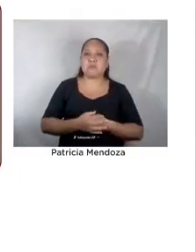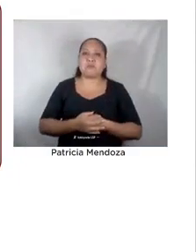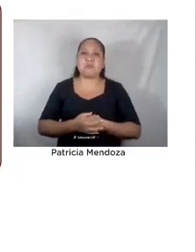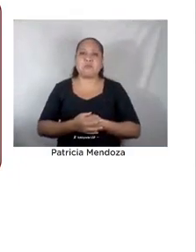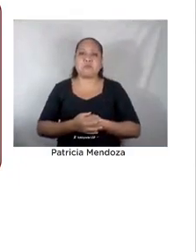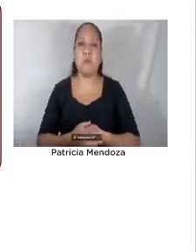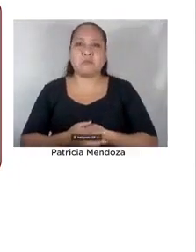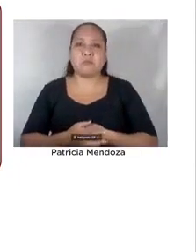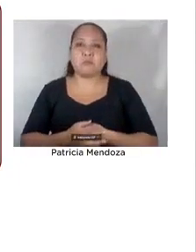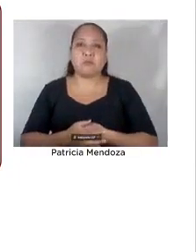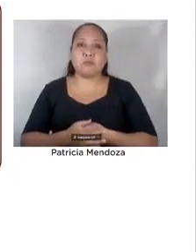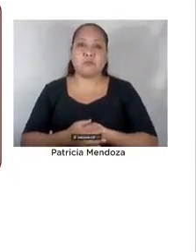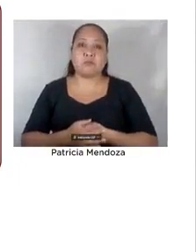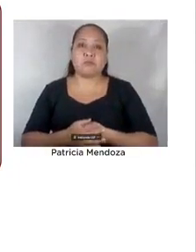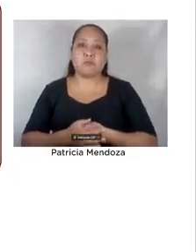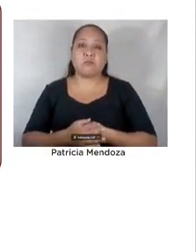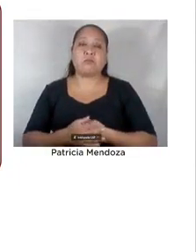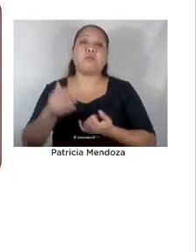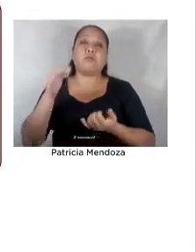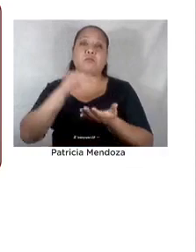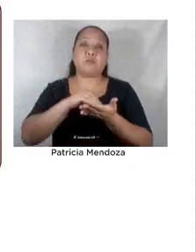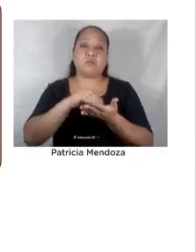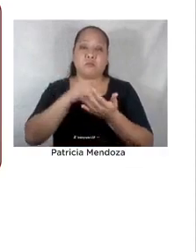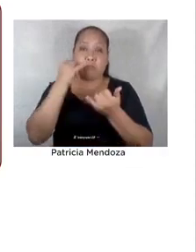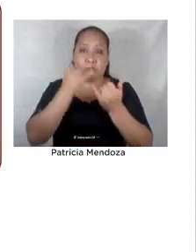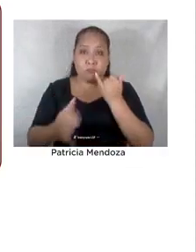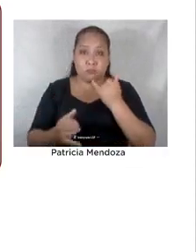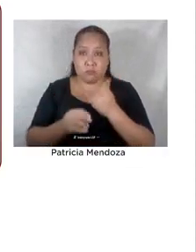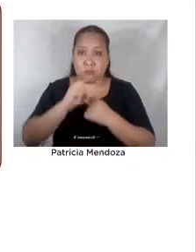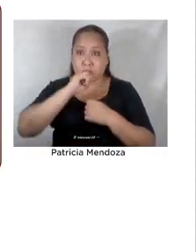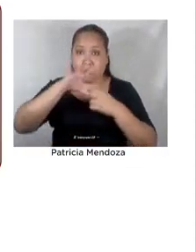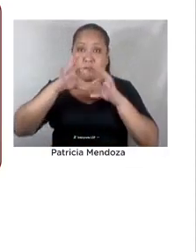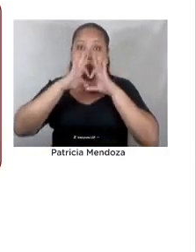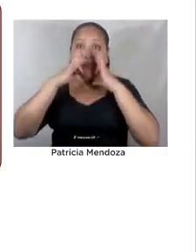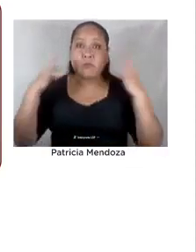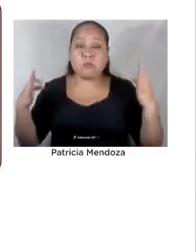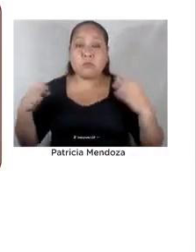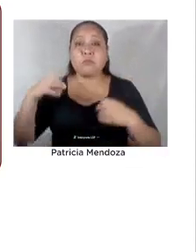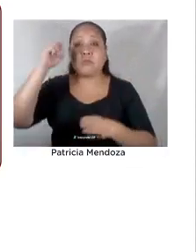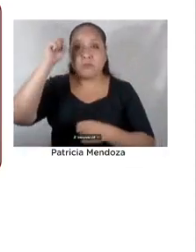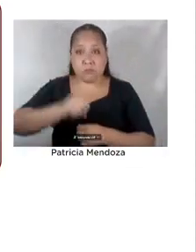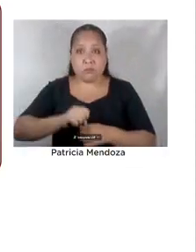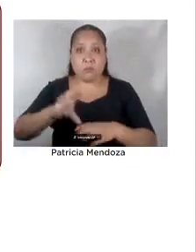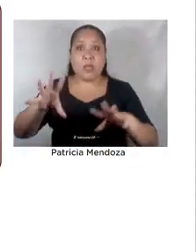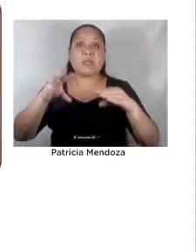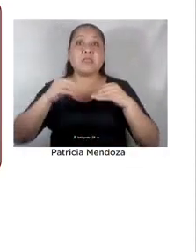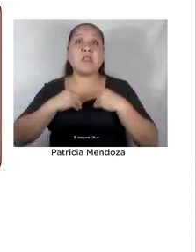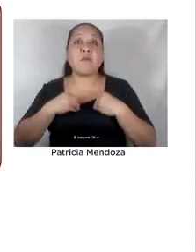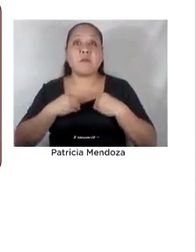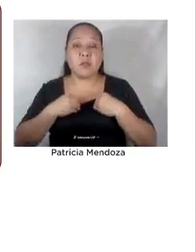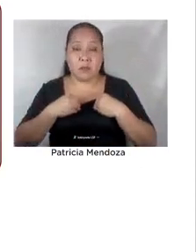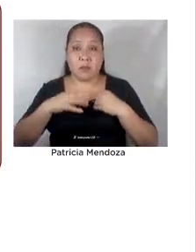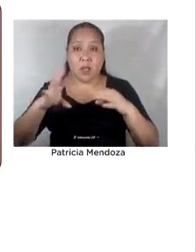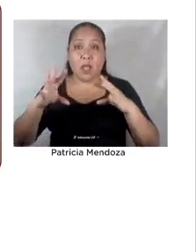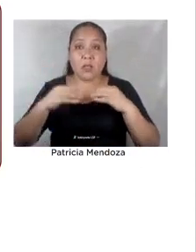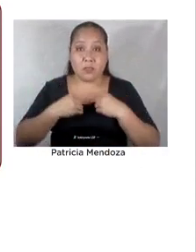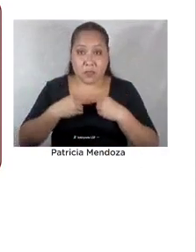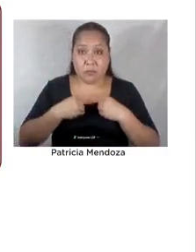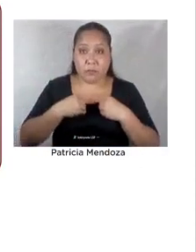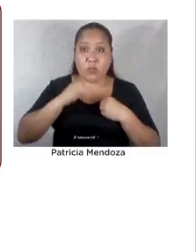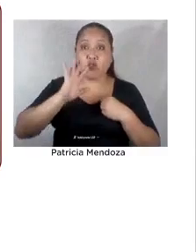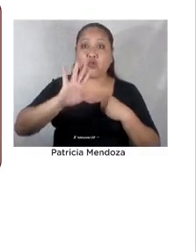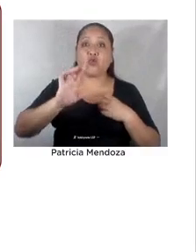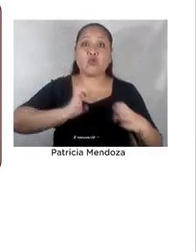Bueno, y el último, y otra vez el último mantra, es válido, reconozcan sus emociones, por favor, son importantes, estas